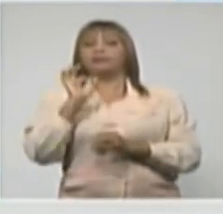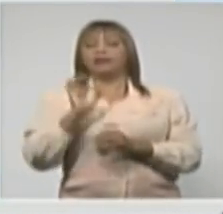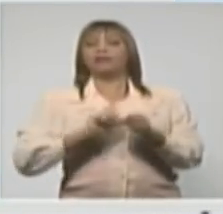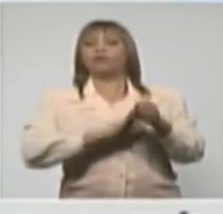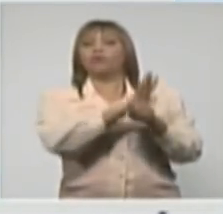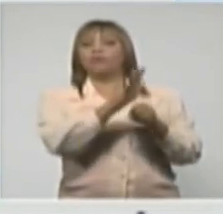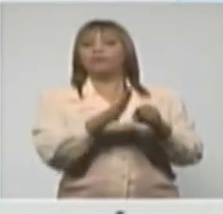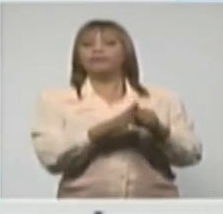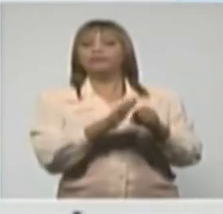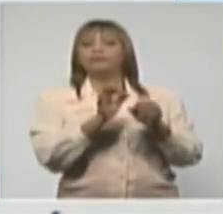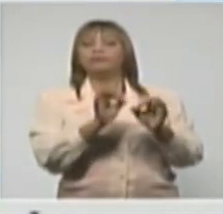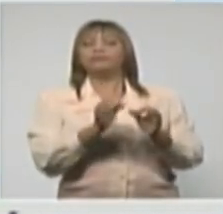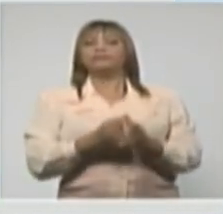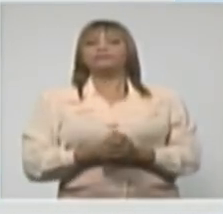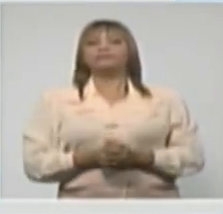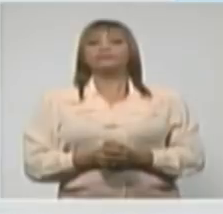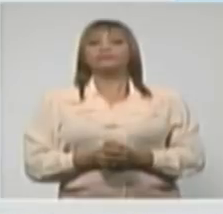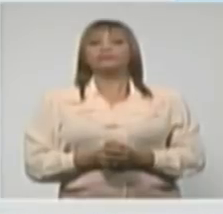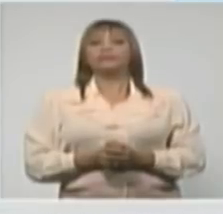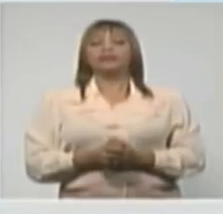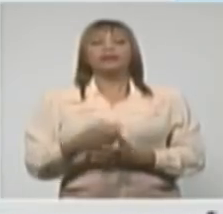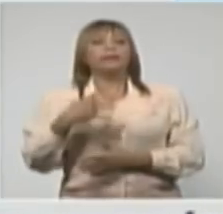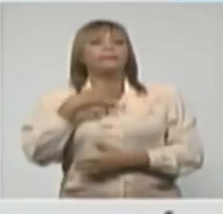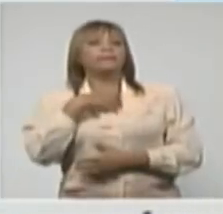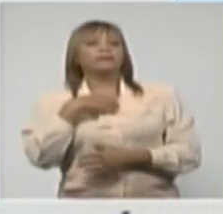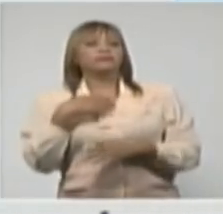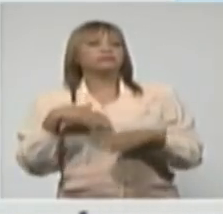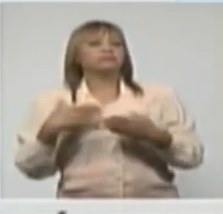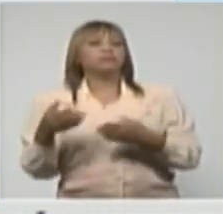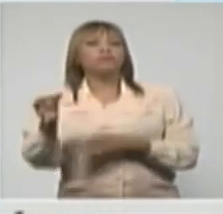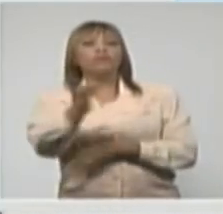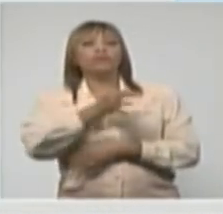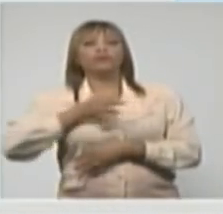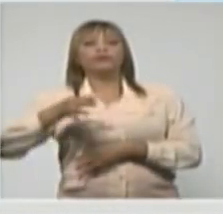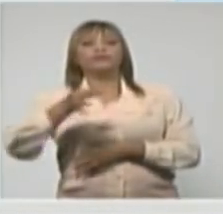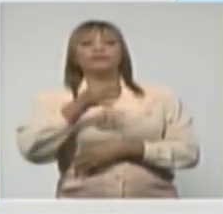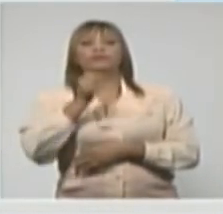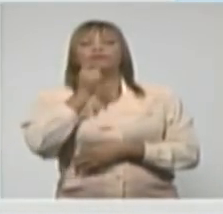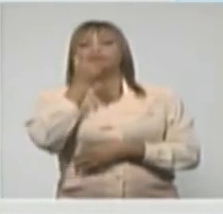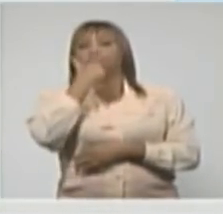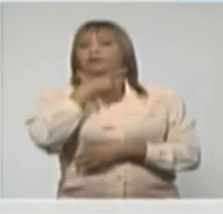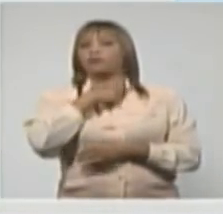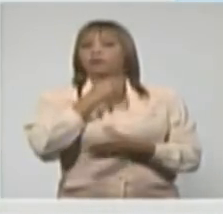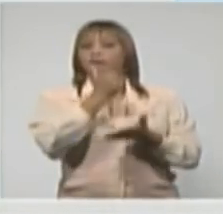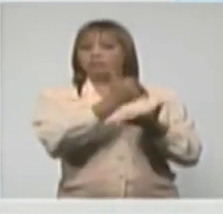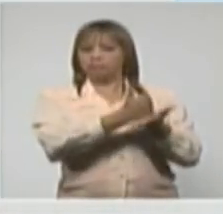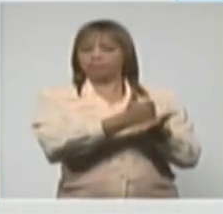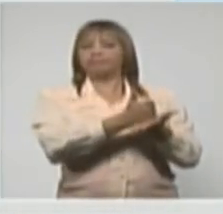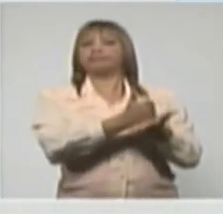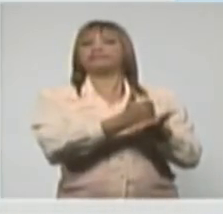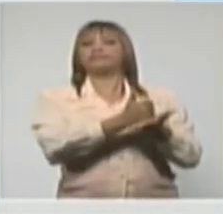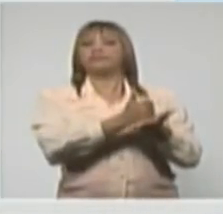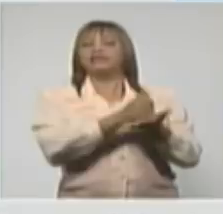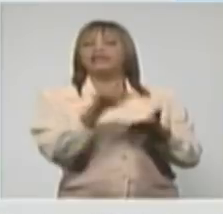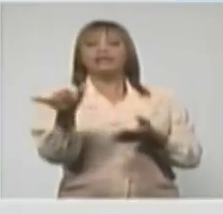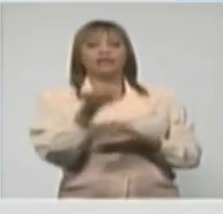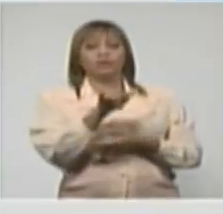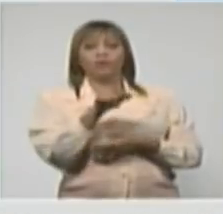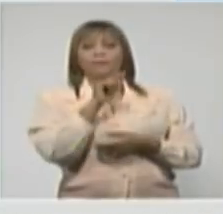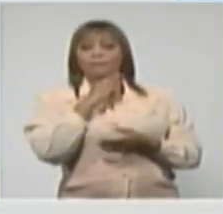COVID-19 pues pertenecen al municipio de Ciego de Ávila, que también en esta